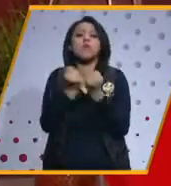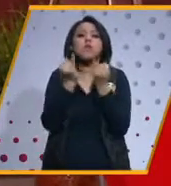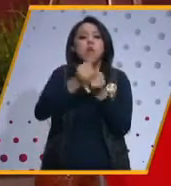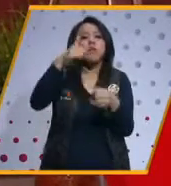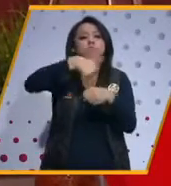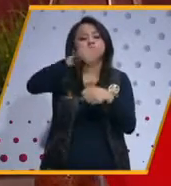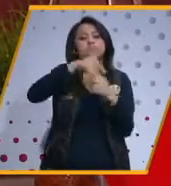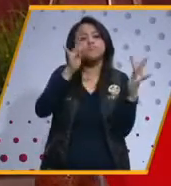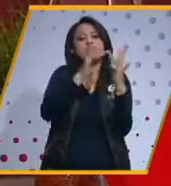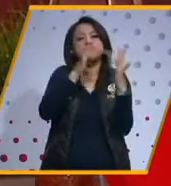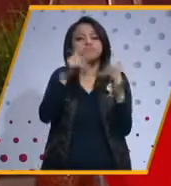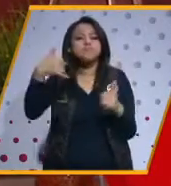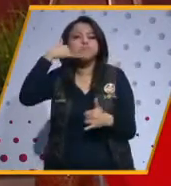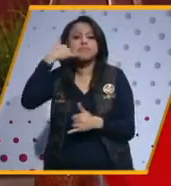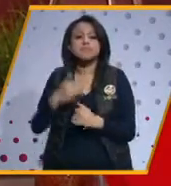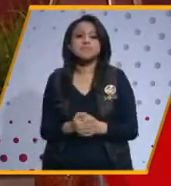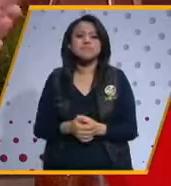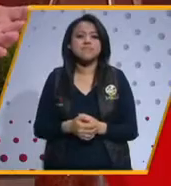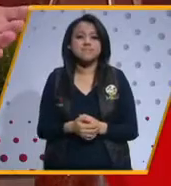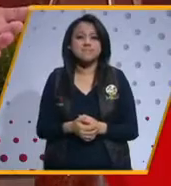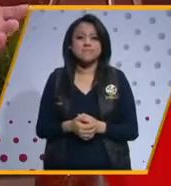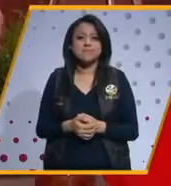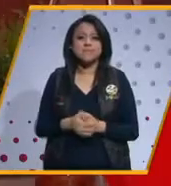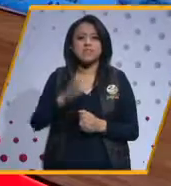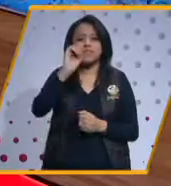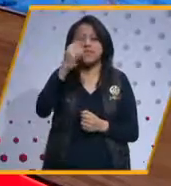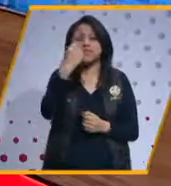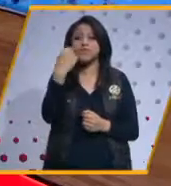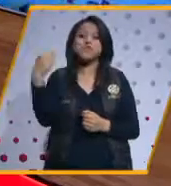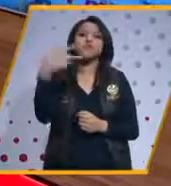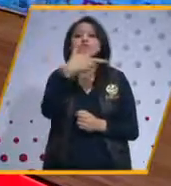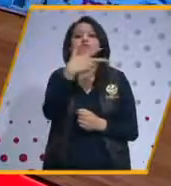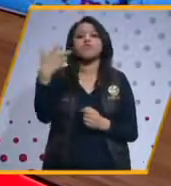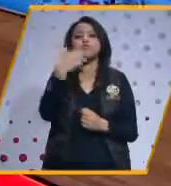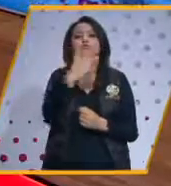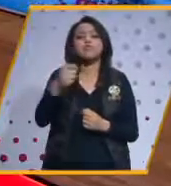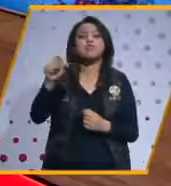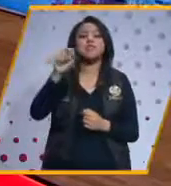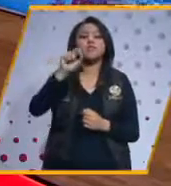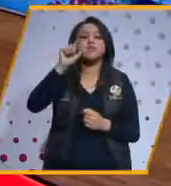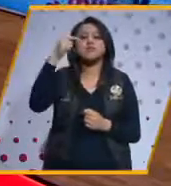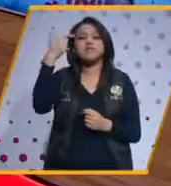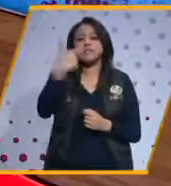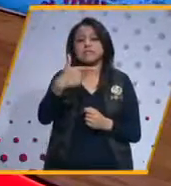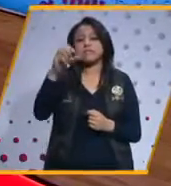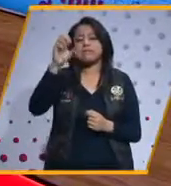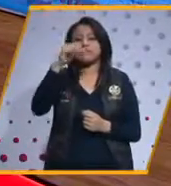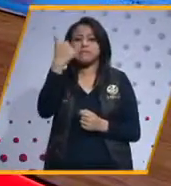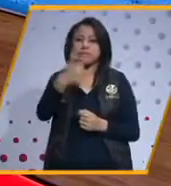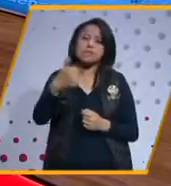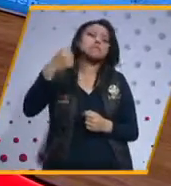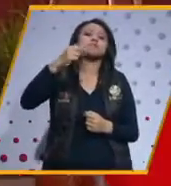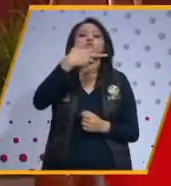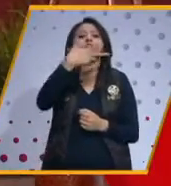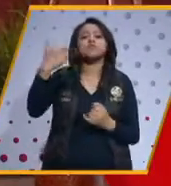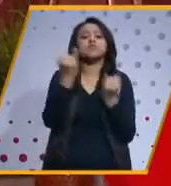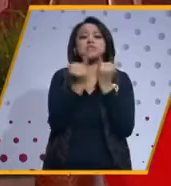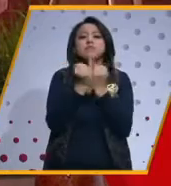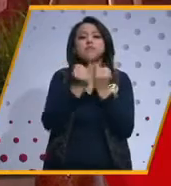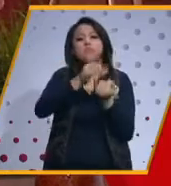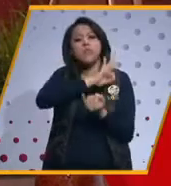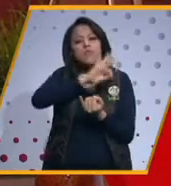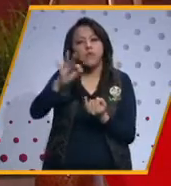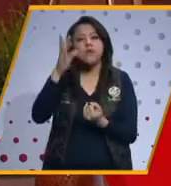01-800-700. Déjame que anoto, 800, a ver, Jorge. Eso. 01800 700 800, nos pueden marcar y con gusto les informamos dónde